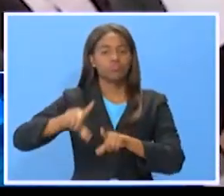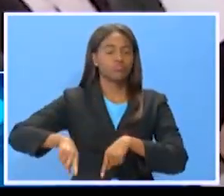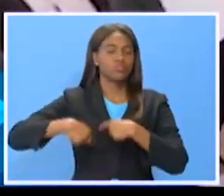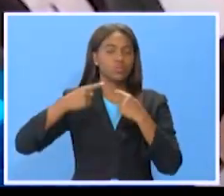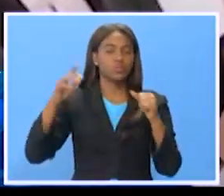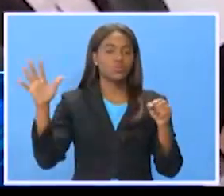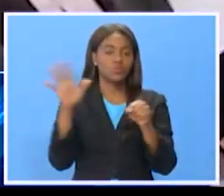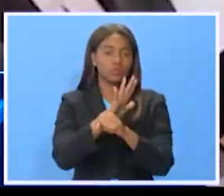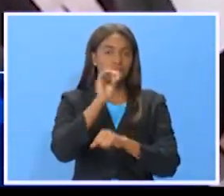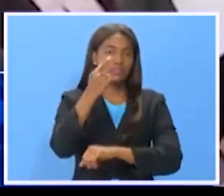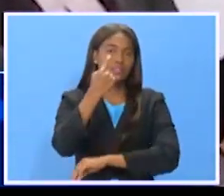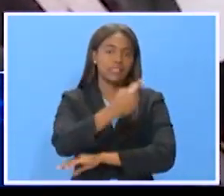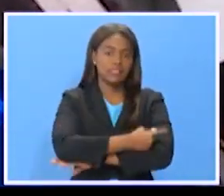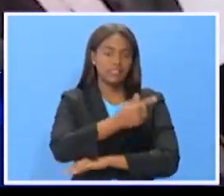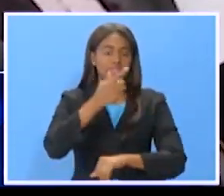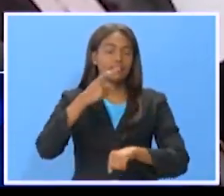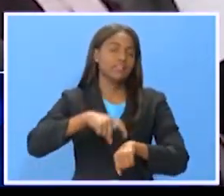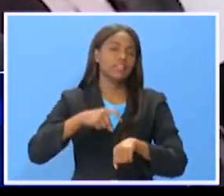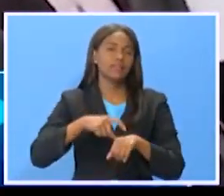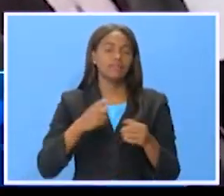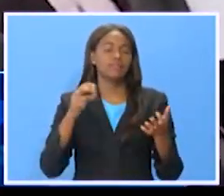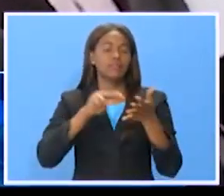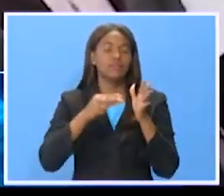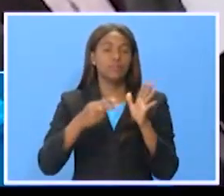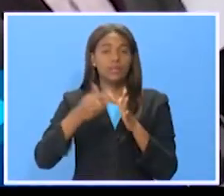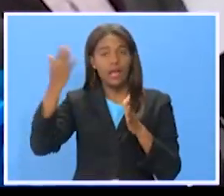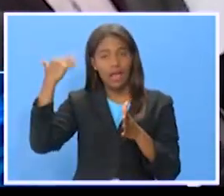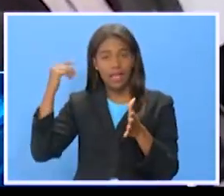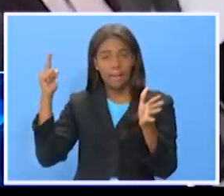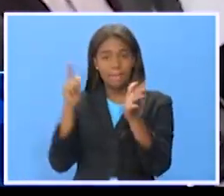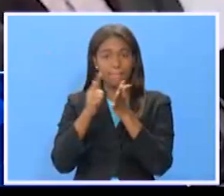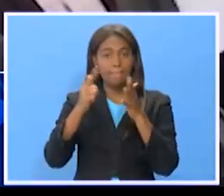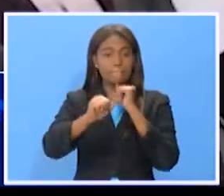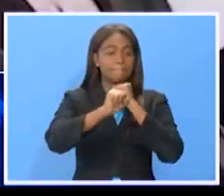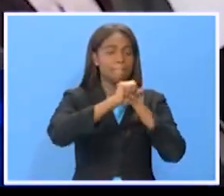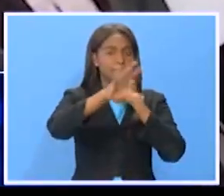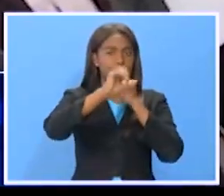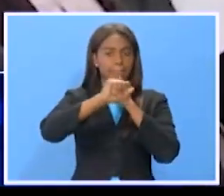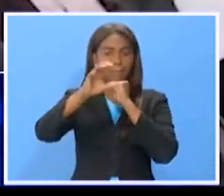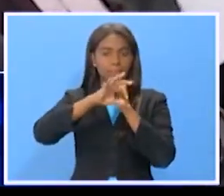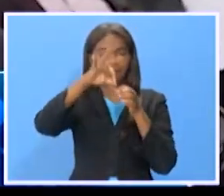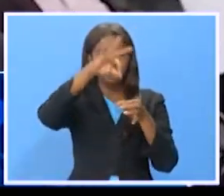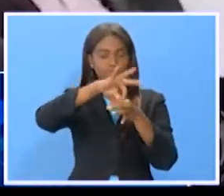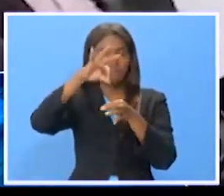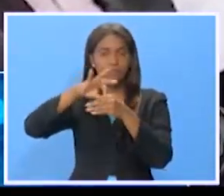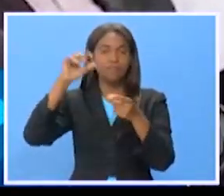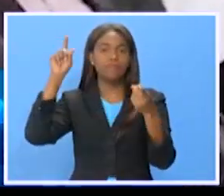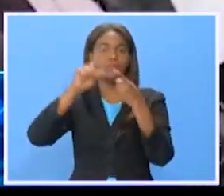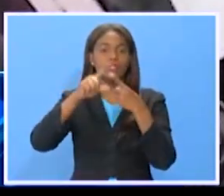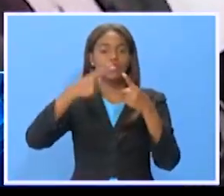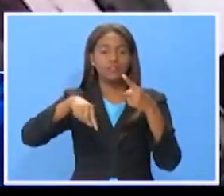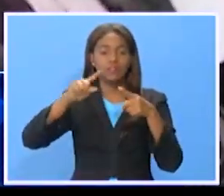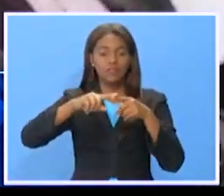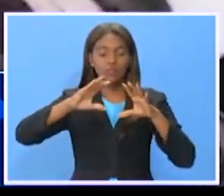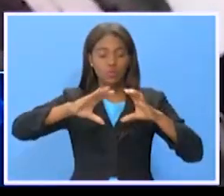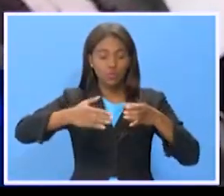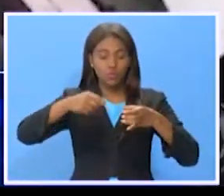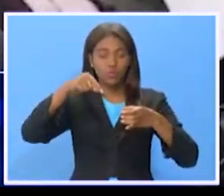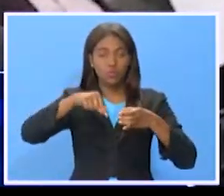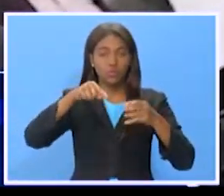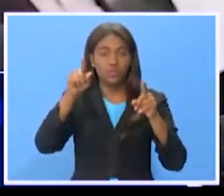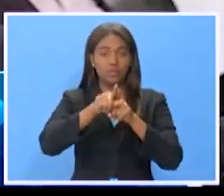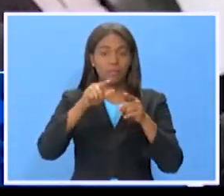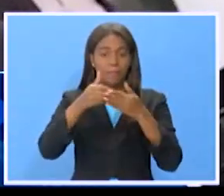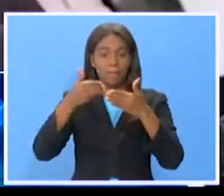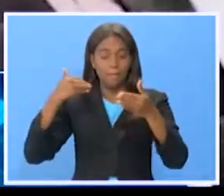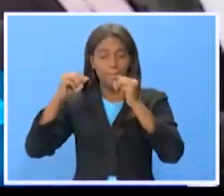todo el tiempo. Es decir, lo que está prohibido es la campaña electoral hasta que la Junta, incluso la